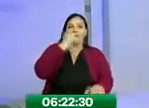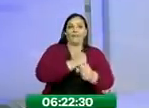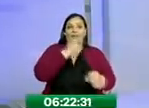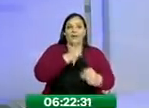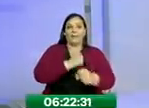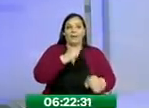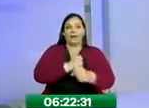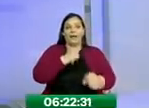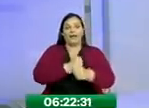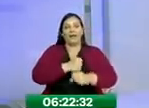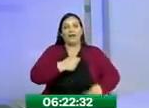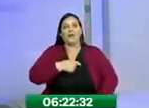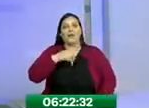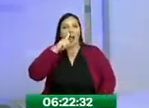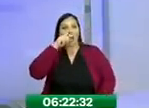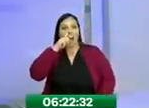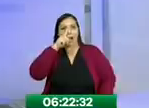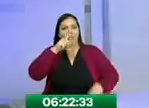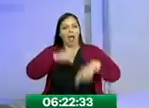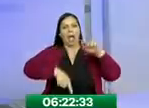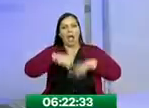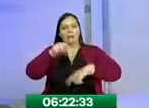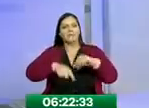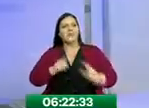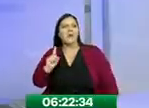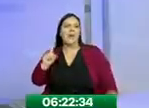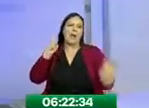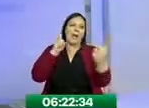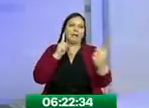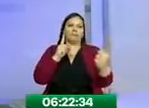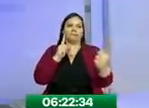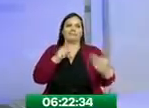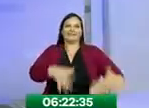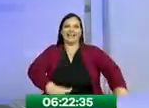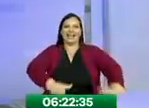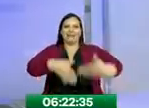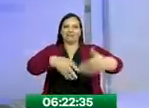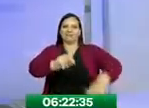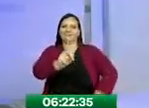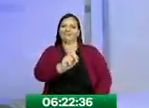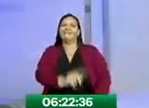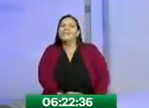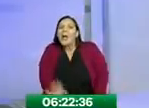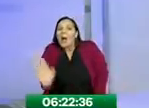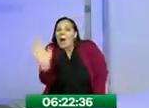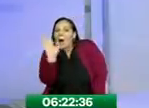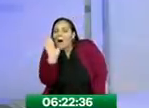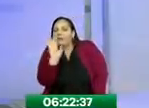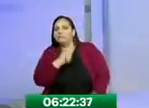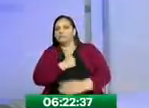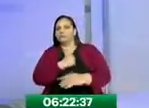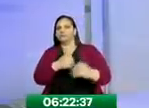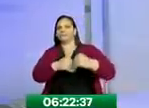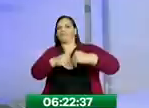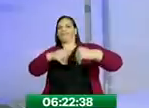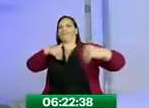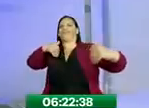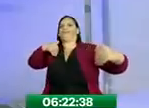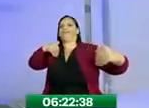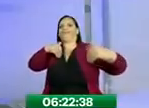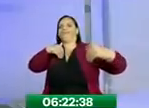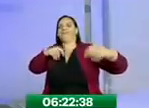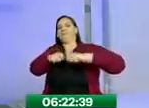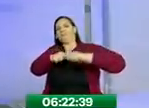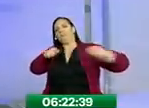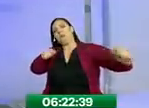digo, no, tranquilo Polito, después nos vemos, te mando un abrazo ahí nomás a la distancia, procurar un metro, metro y medio, dos metros de